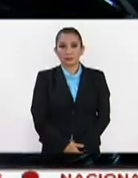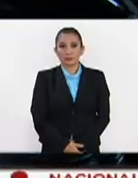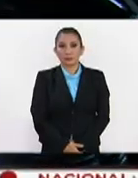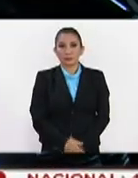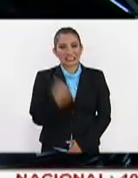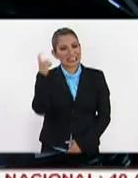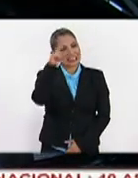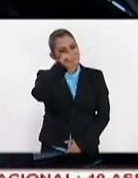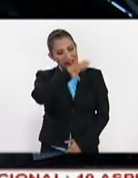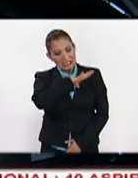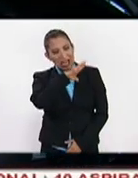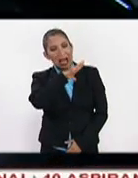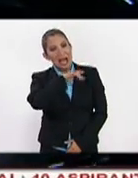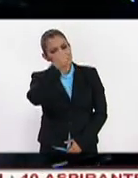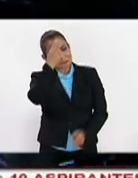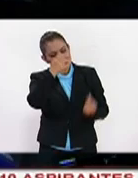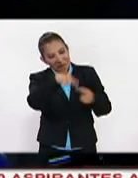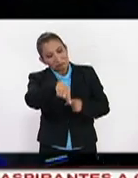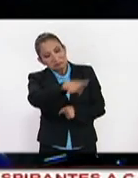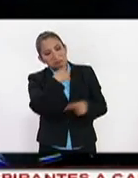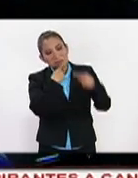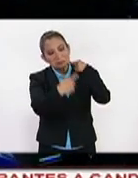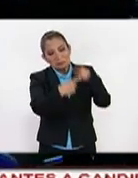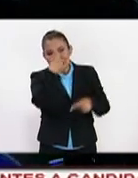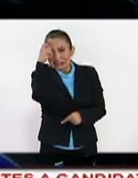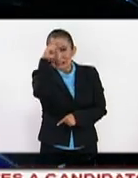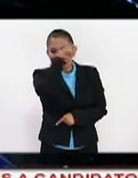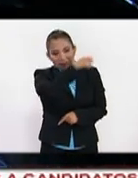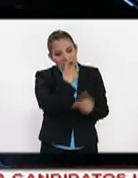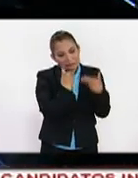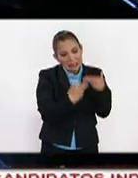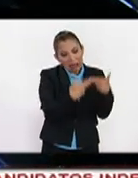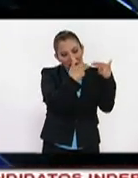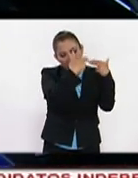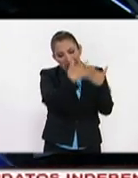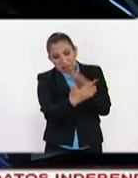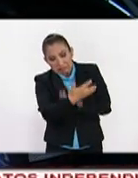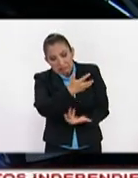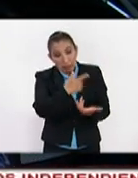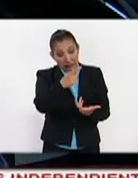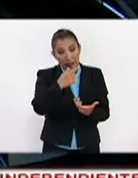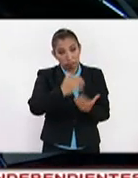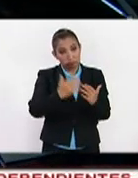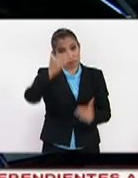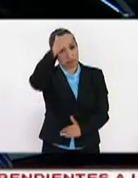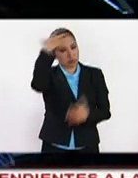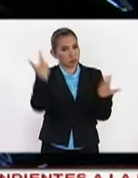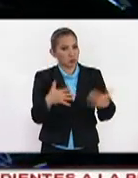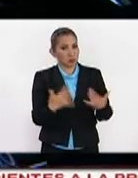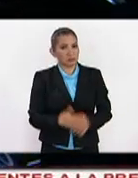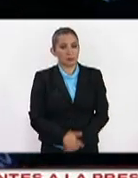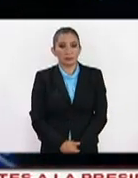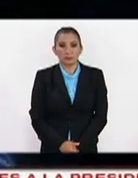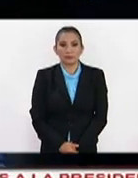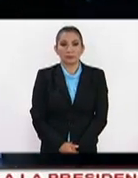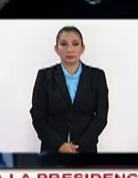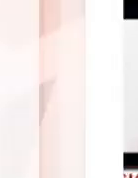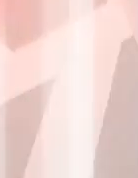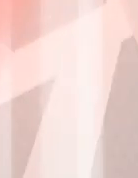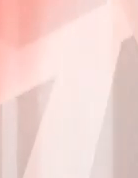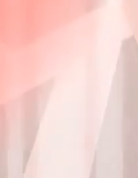Hay complejidad, sin duda hay complejidad. Todas las negociaciones son complejas y esta sin duda tiene grandes niveles de complejidad.